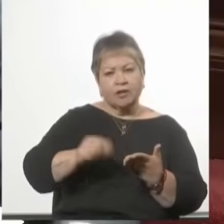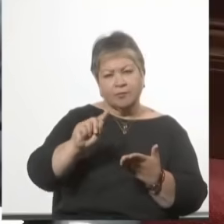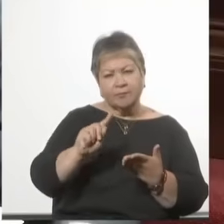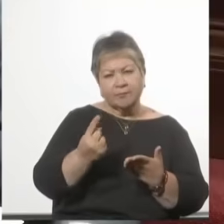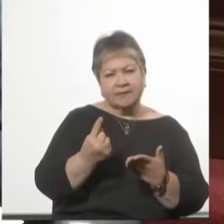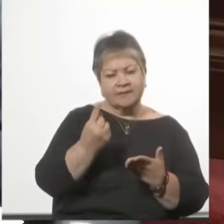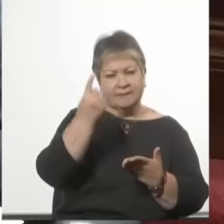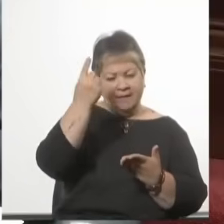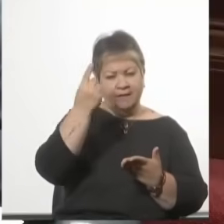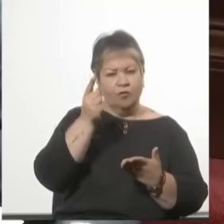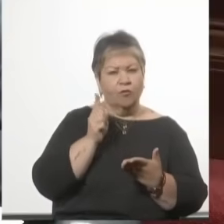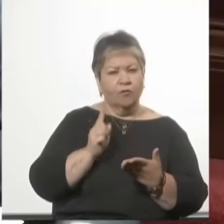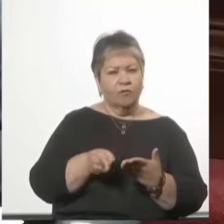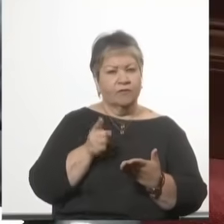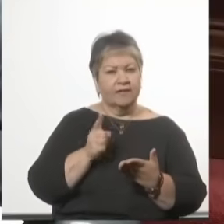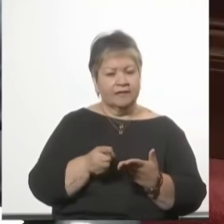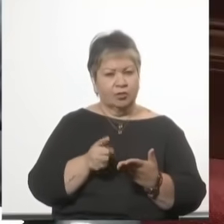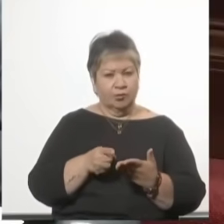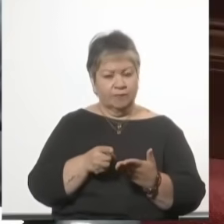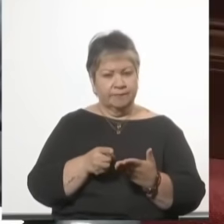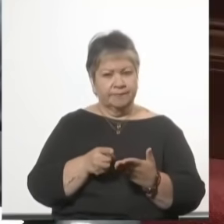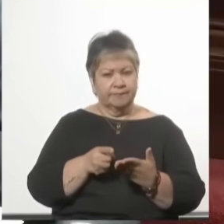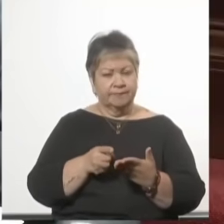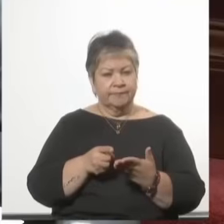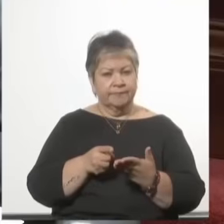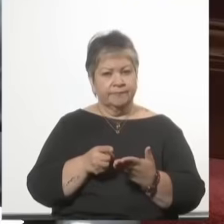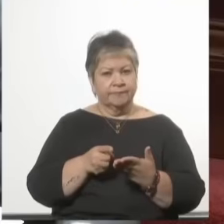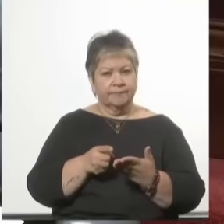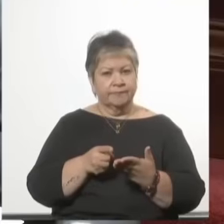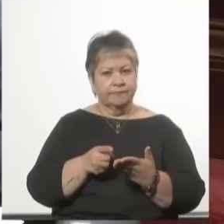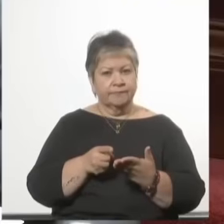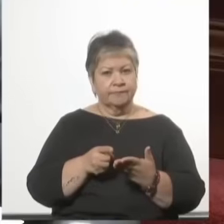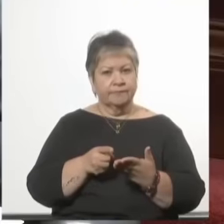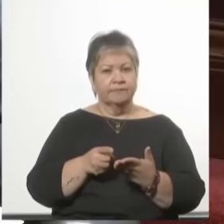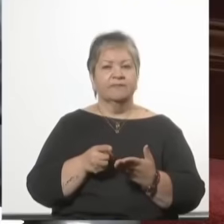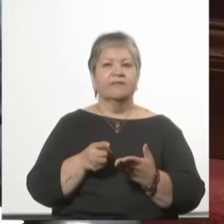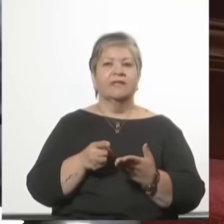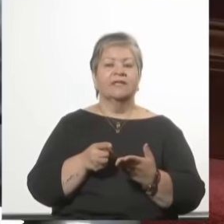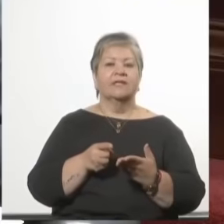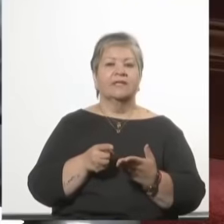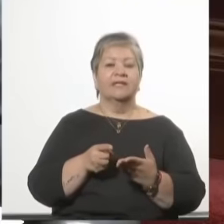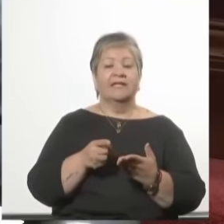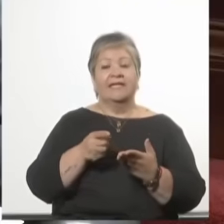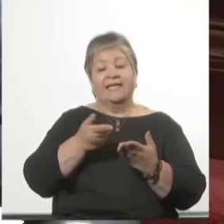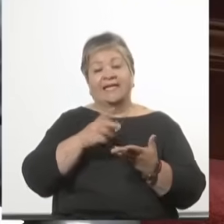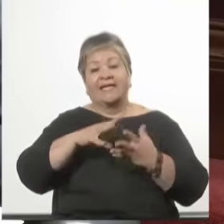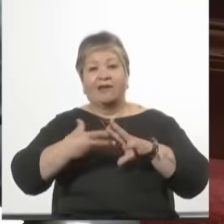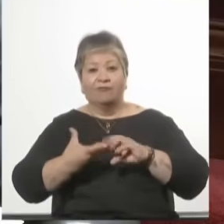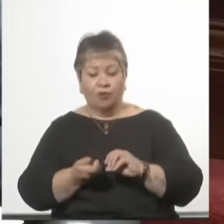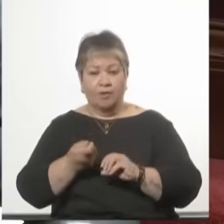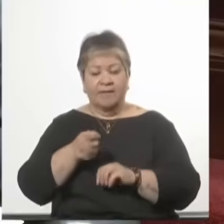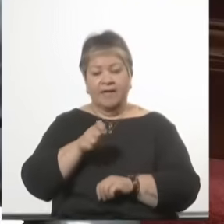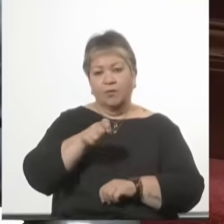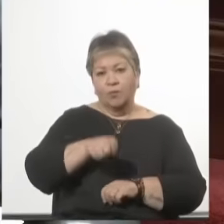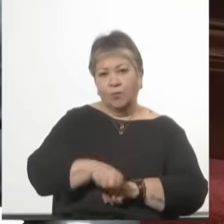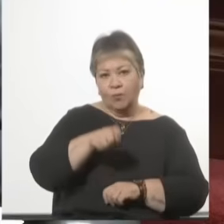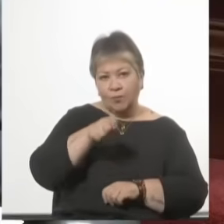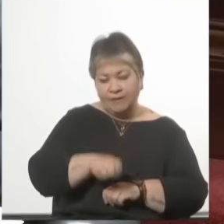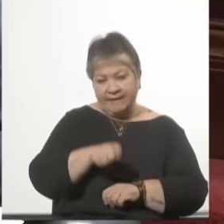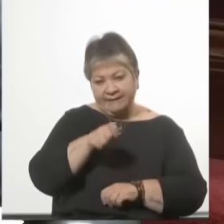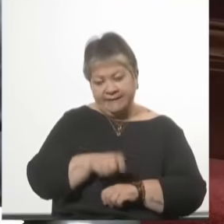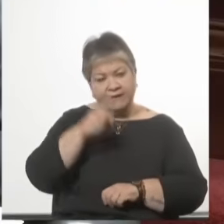una obligación principal o consustancial. En la visión tradicional civilista de las garantías, estas tienen el carácter